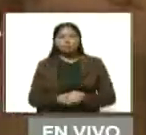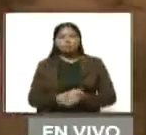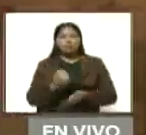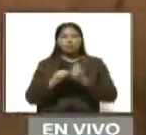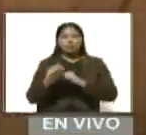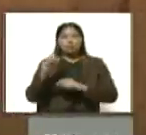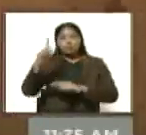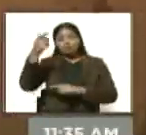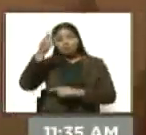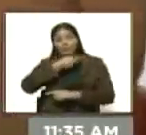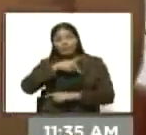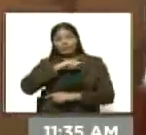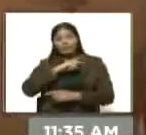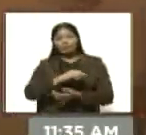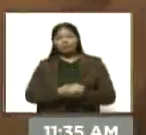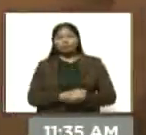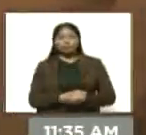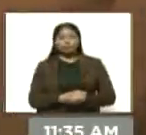española.